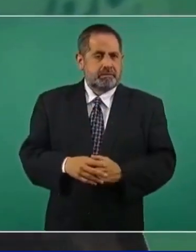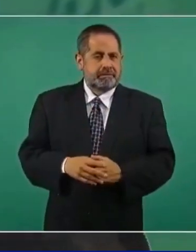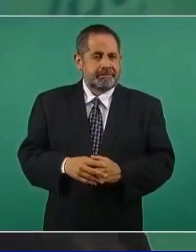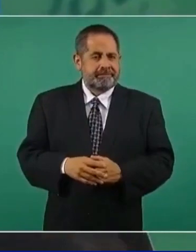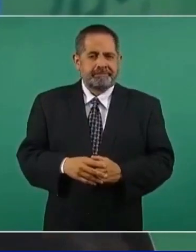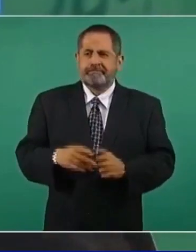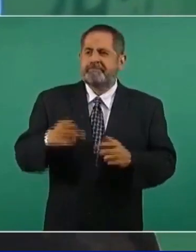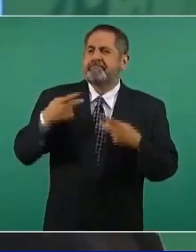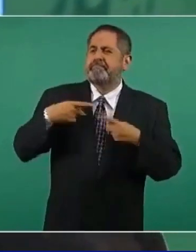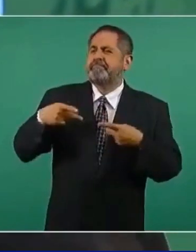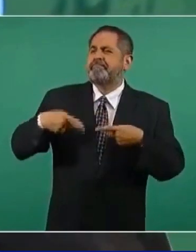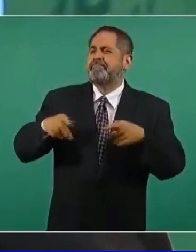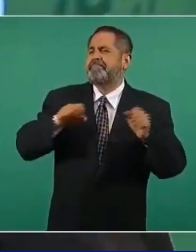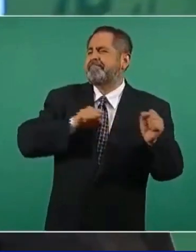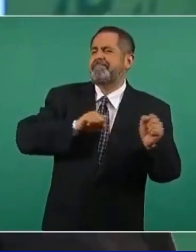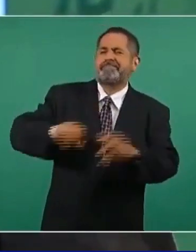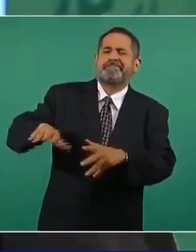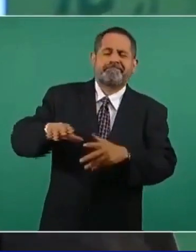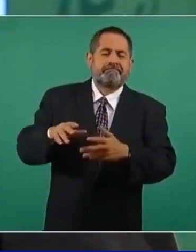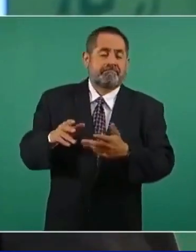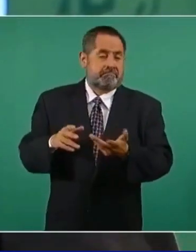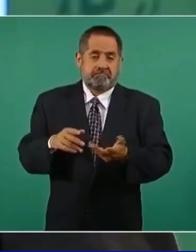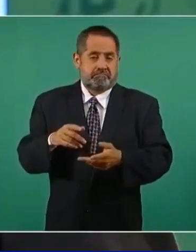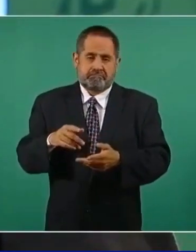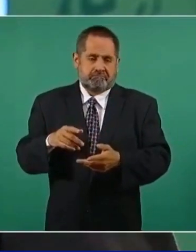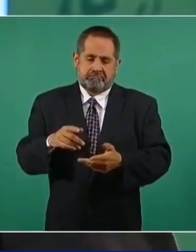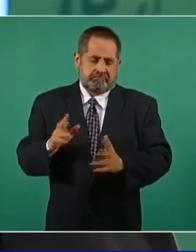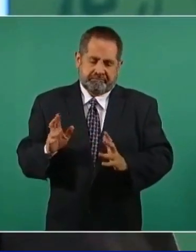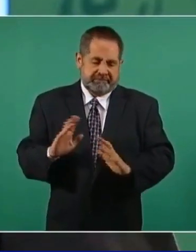al abandono al pueblo.